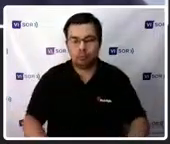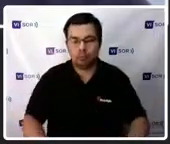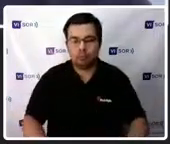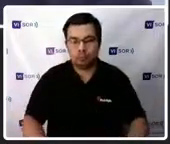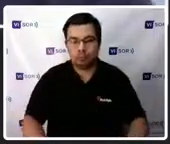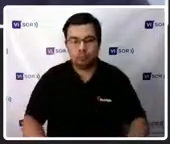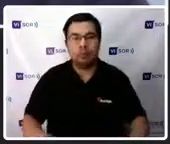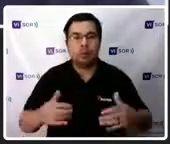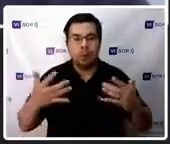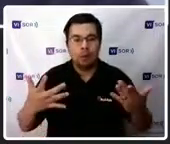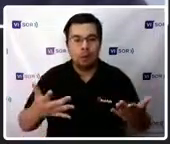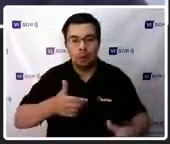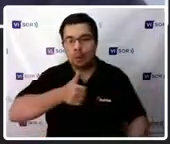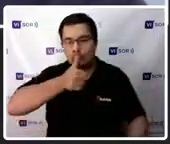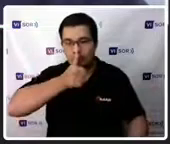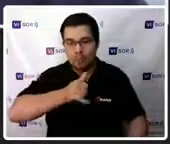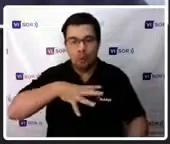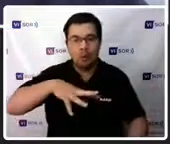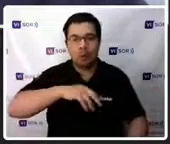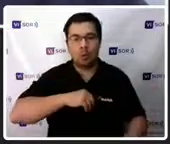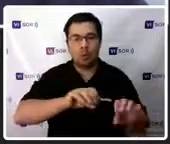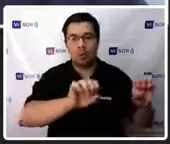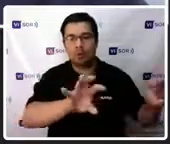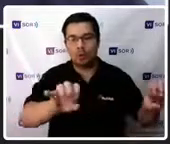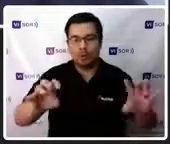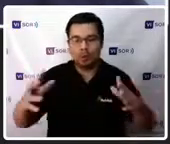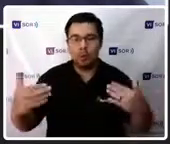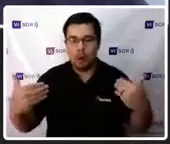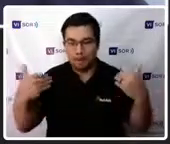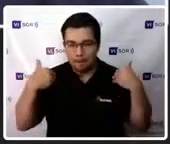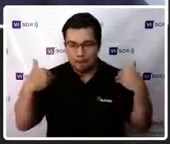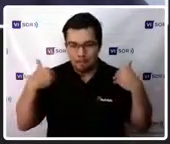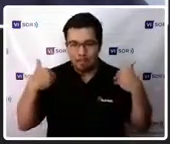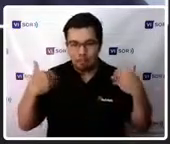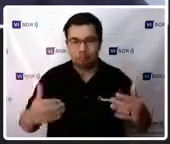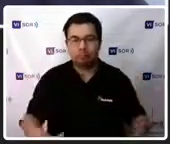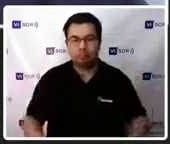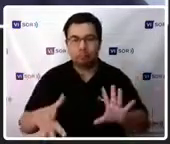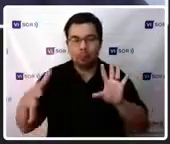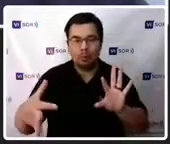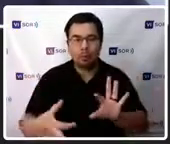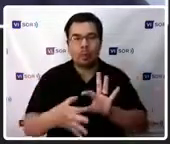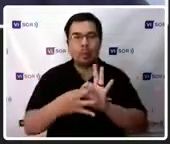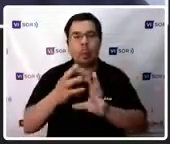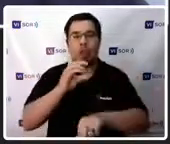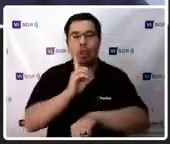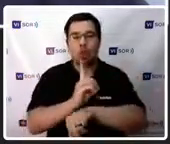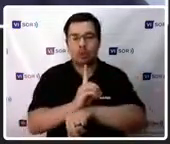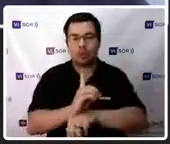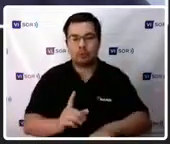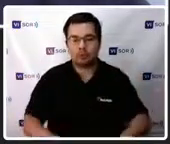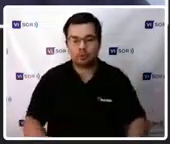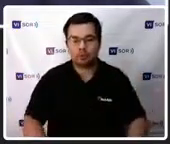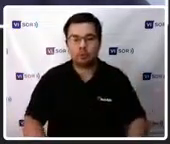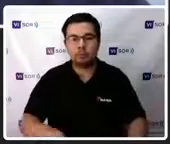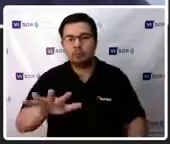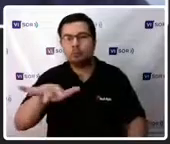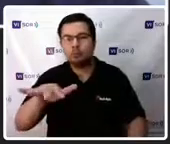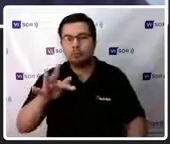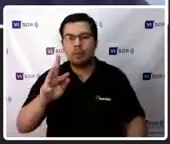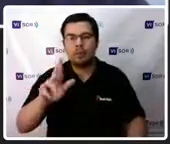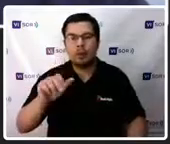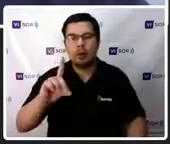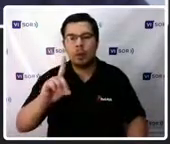formación práctica, ¿no es cierto?, respecto, ¿no es cierto?, a los docentes. Fernando, y respecto a